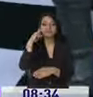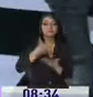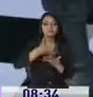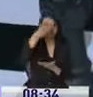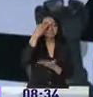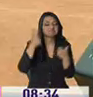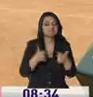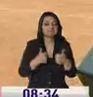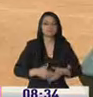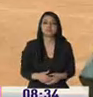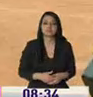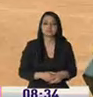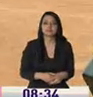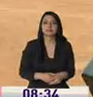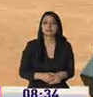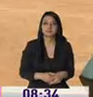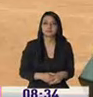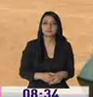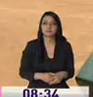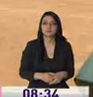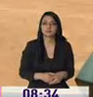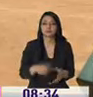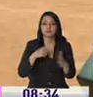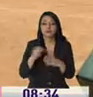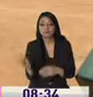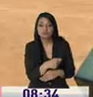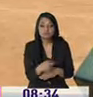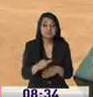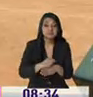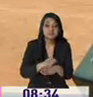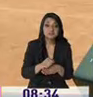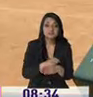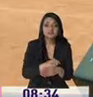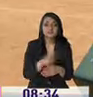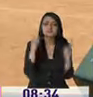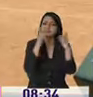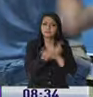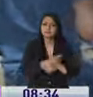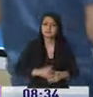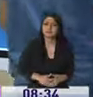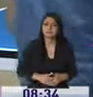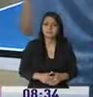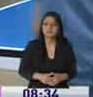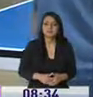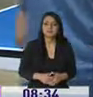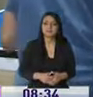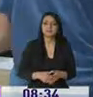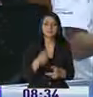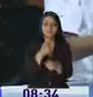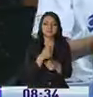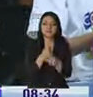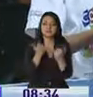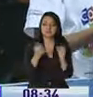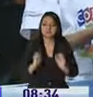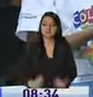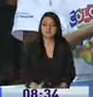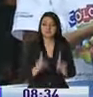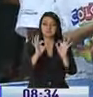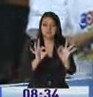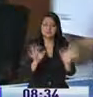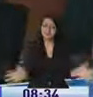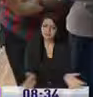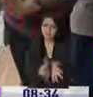mucho. Si le echas ganas y práctica, no es tan difícil. Así que no pierda la oportunidad y